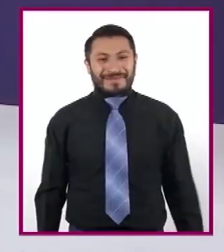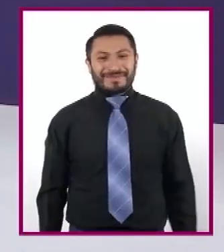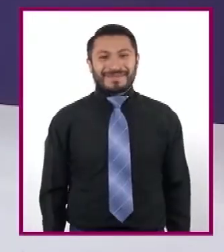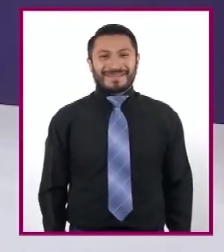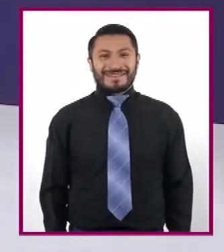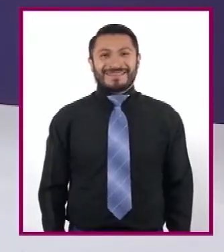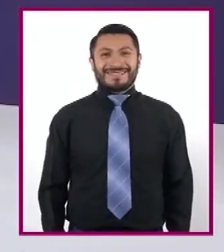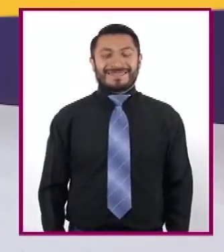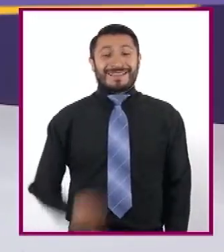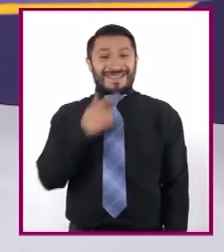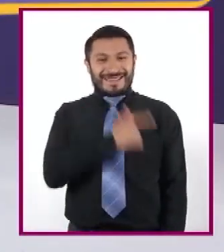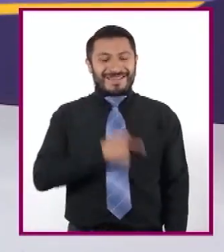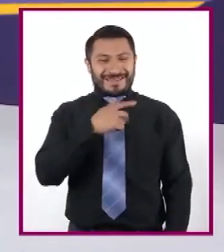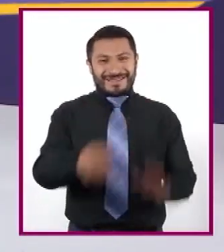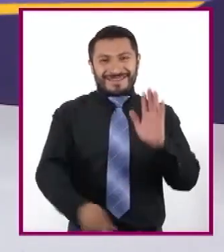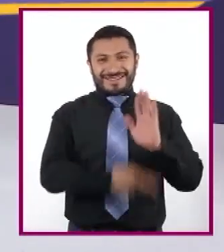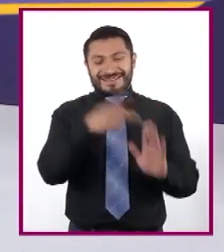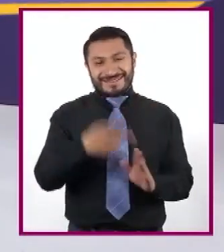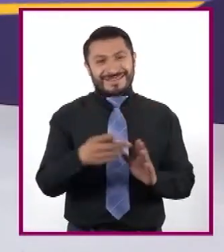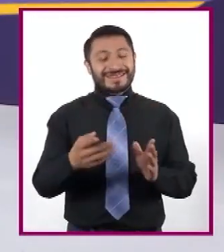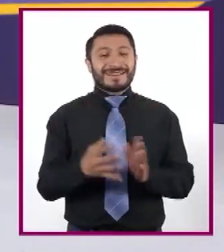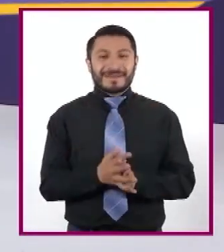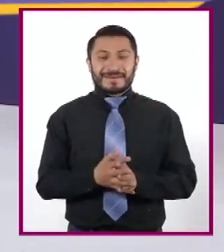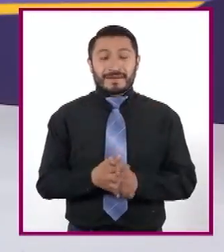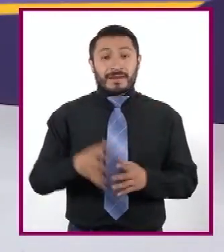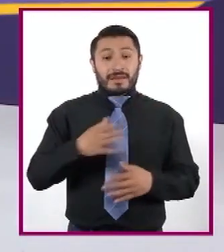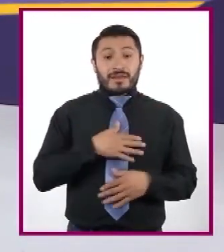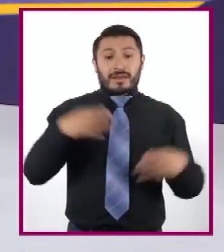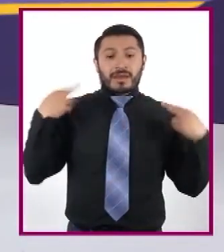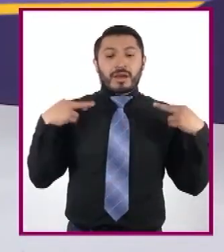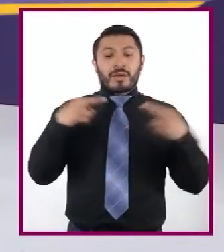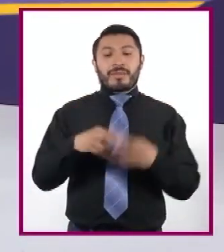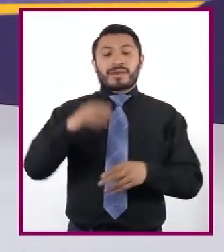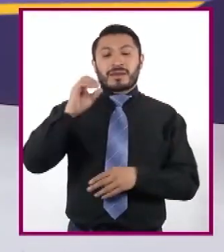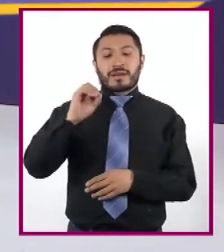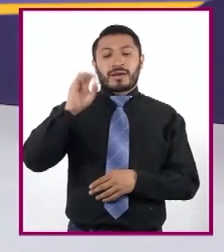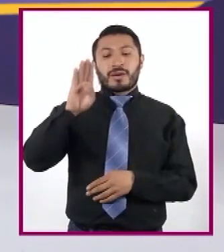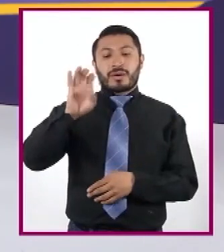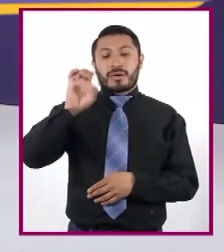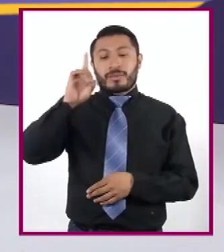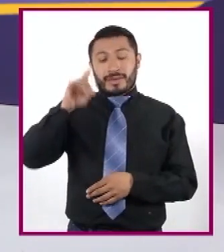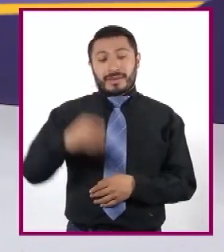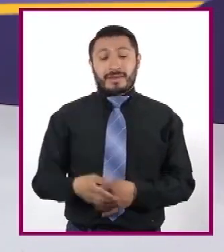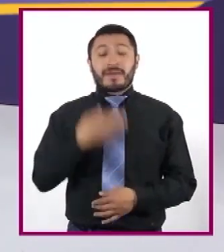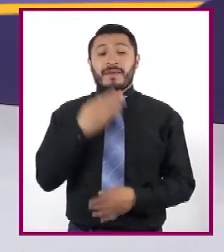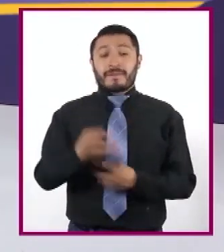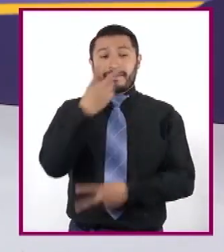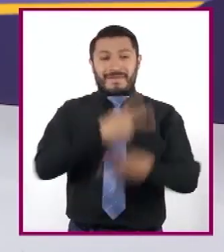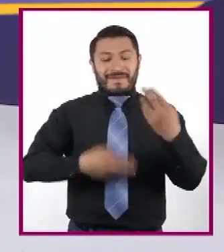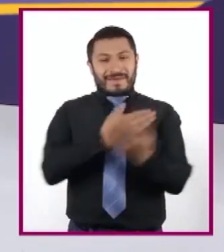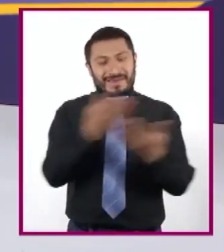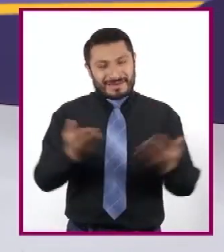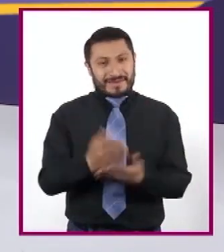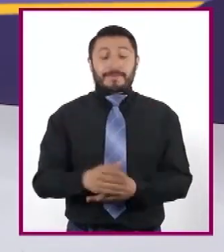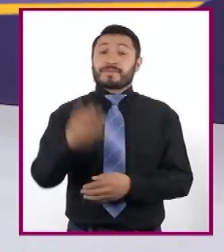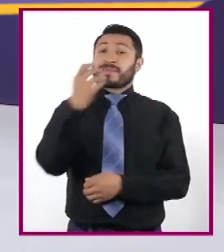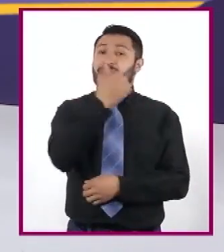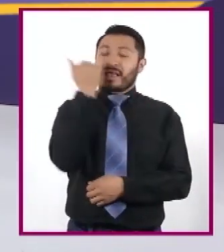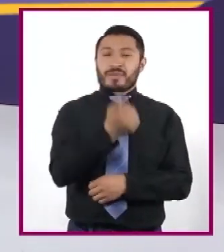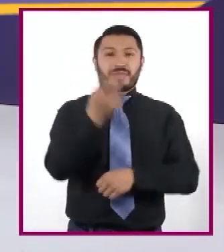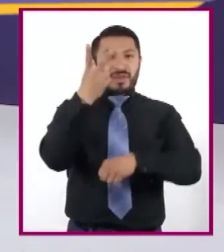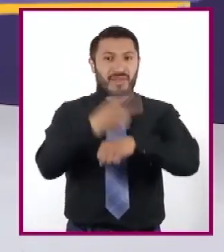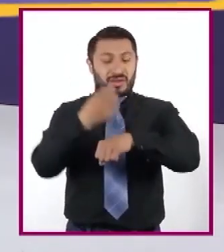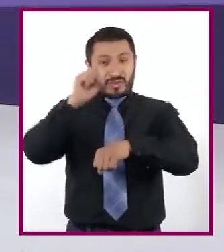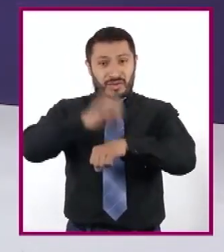Qué gusto encontrarnos de nuevo. Soy el profesor Obed Santos Huerta y les doy la bienvenida a las alumnas y alumnos de lengua materna de segundo grado